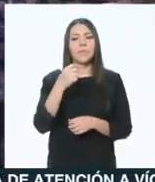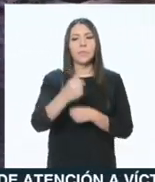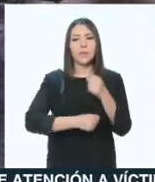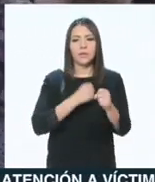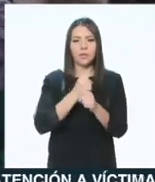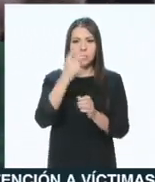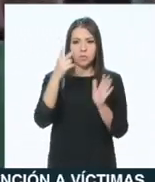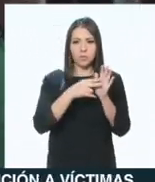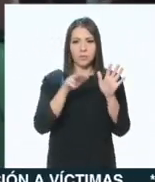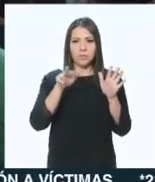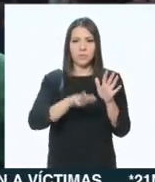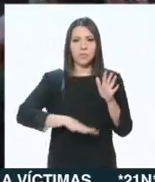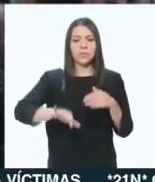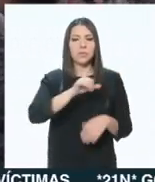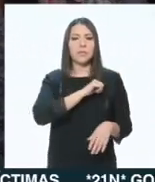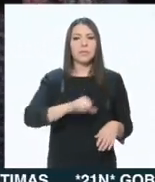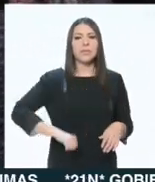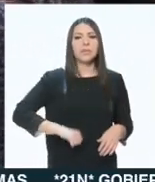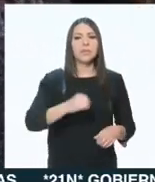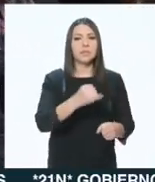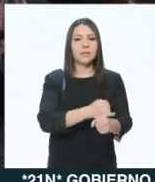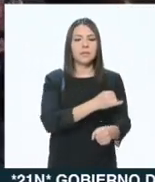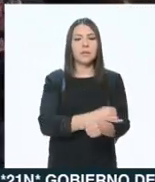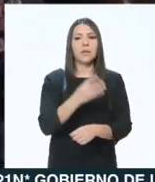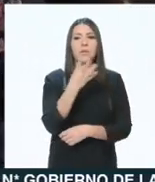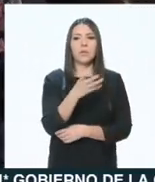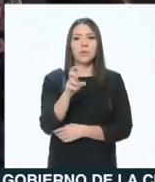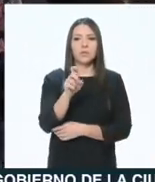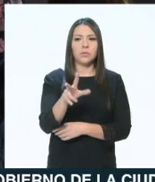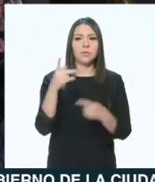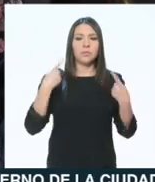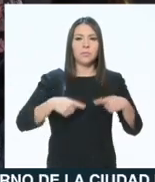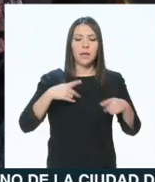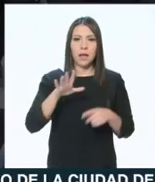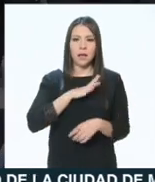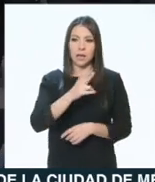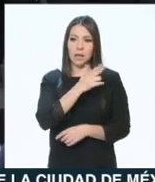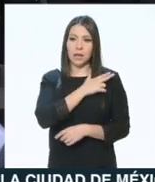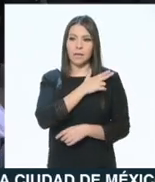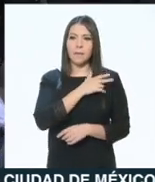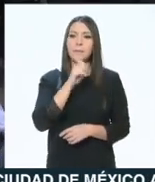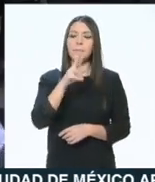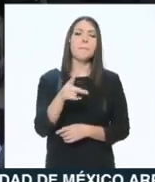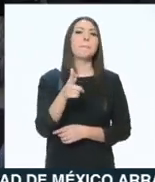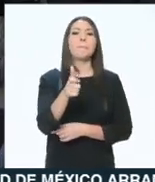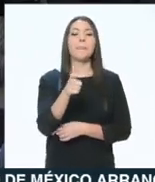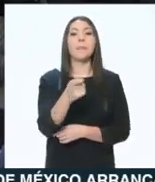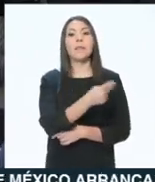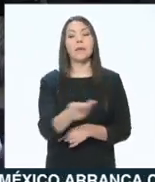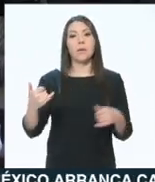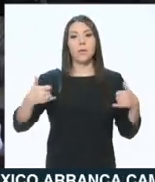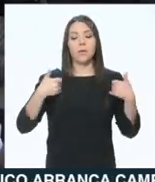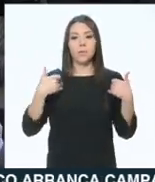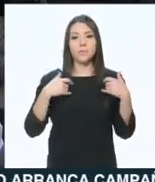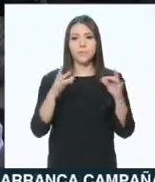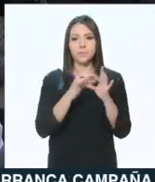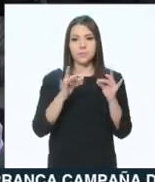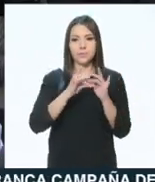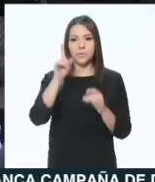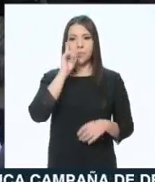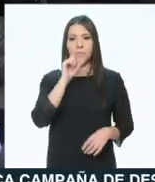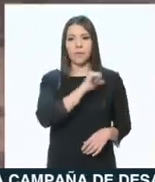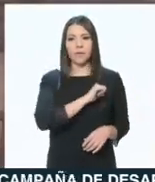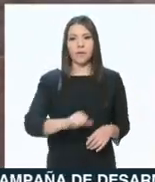Iztapalapa, 438 personas resultaron heridas por arma de fuego, principalmente jóvenes, señaló la alcaldesa